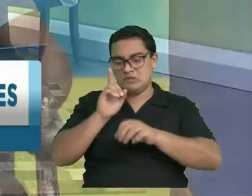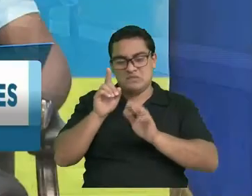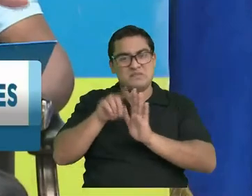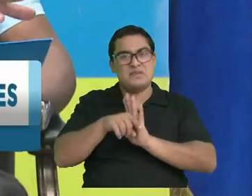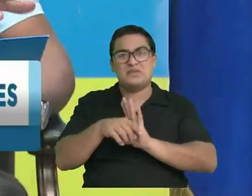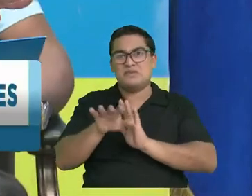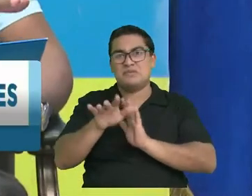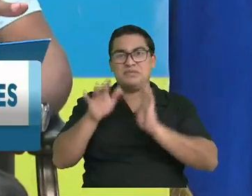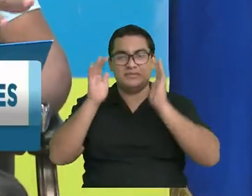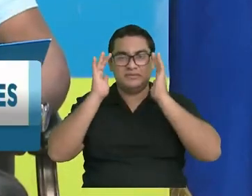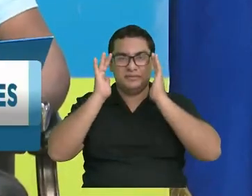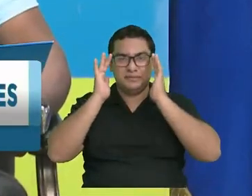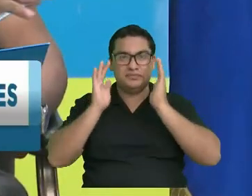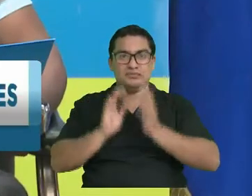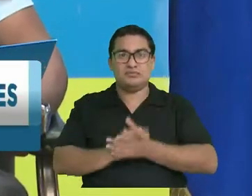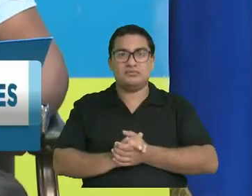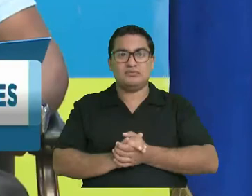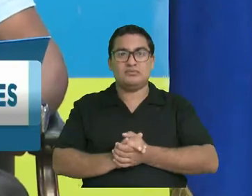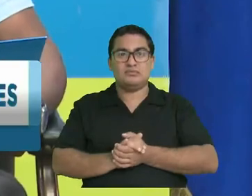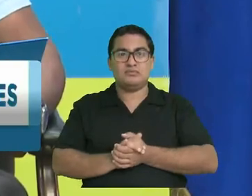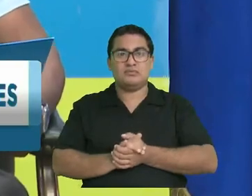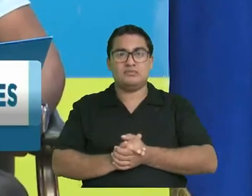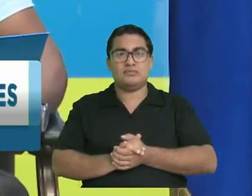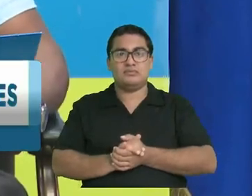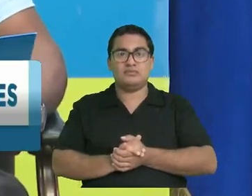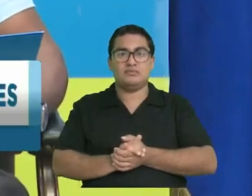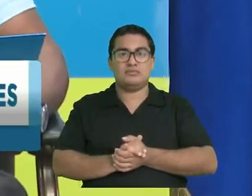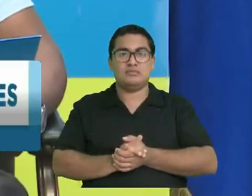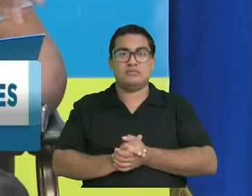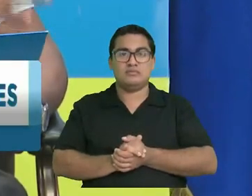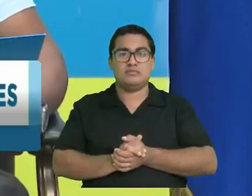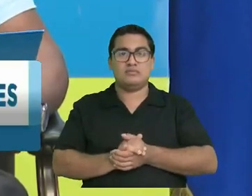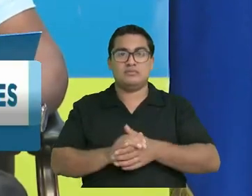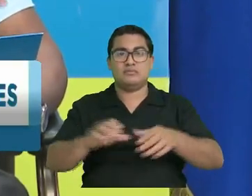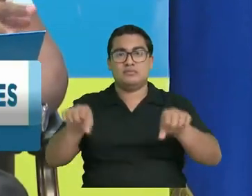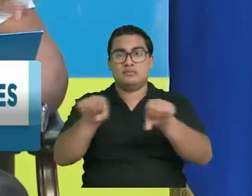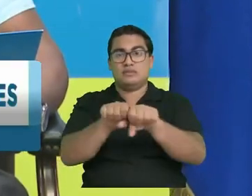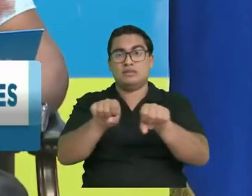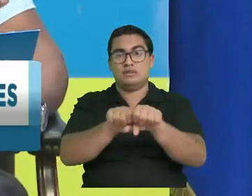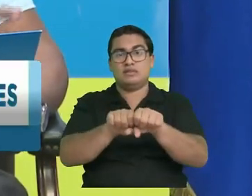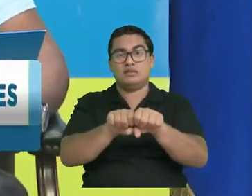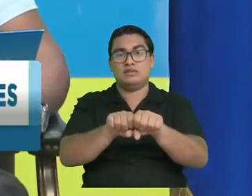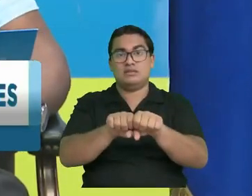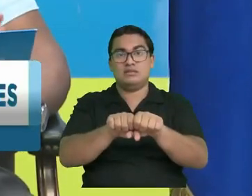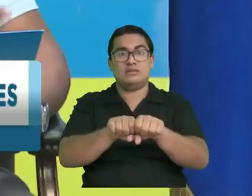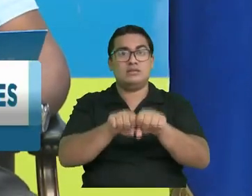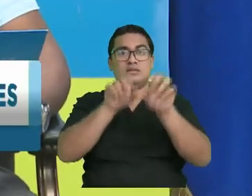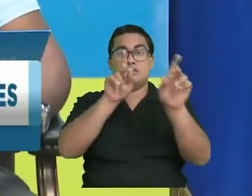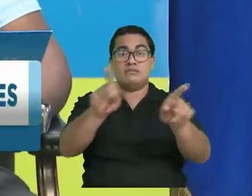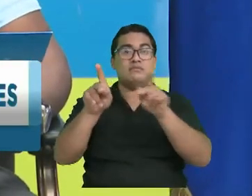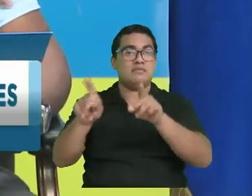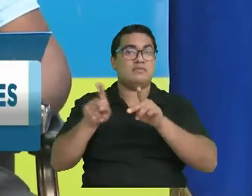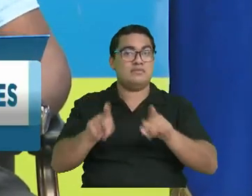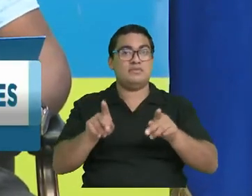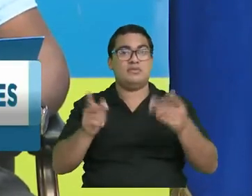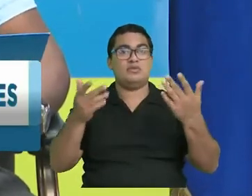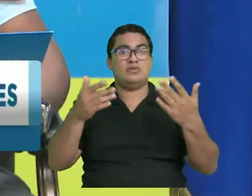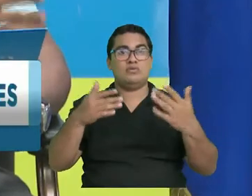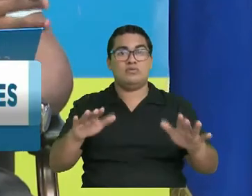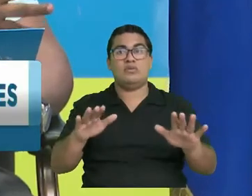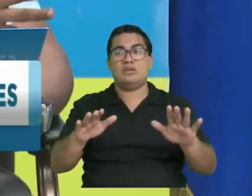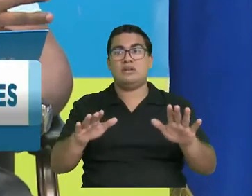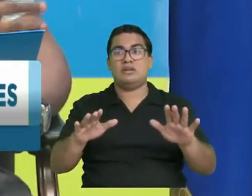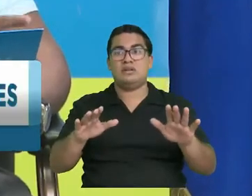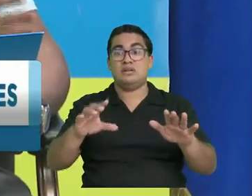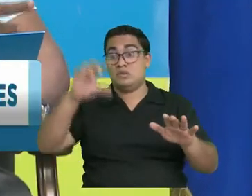un minuto de tiempo. Los zapatos adecuados, no estamos hablando ya de tacones. El zapato adecuado de una persona tiene que ser ni muy grande ni